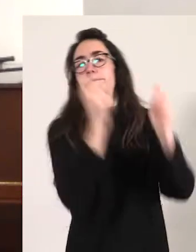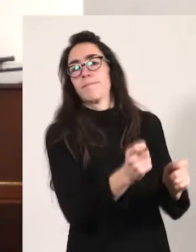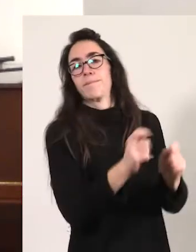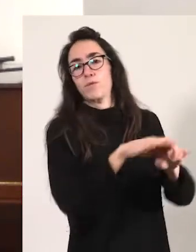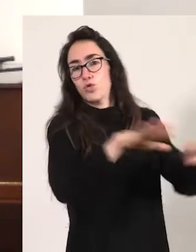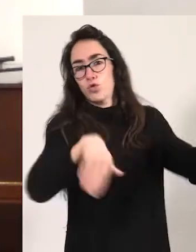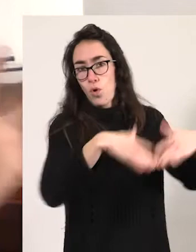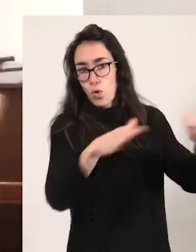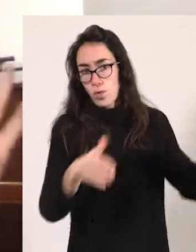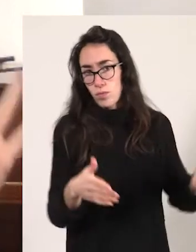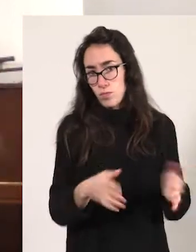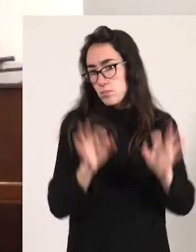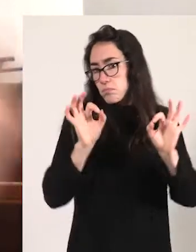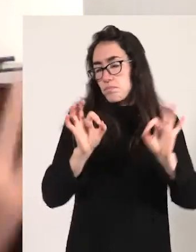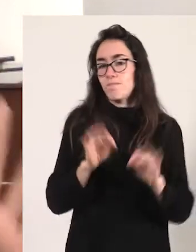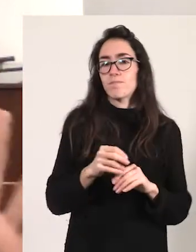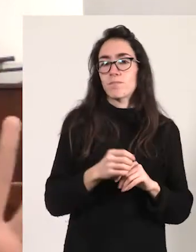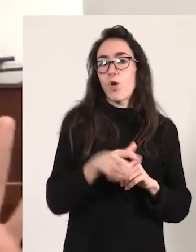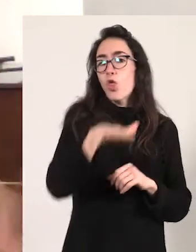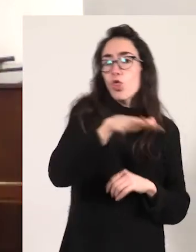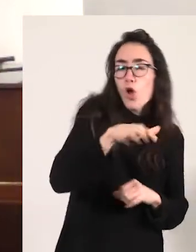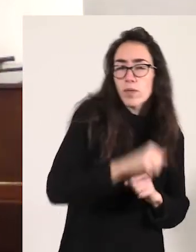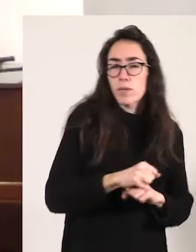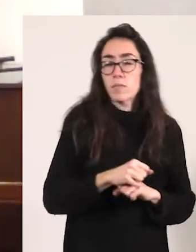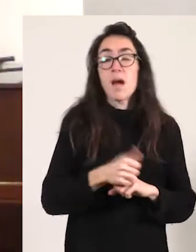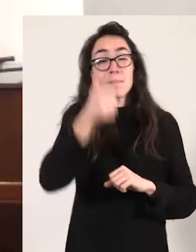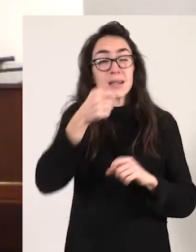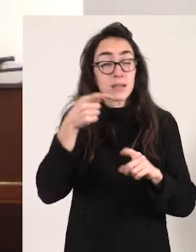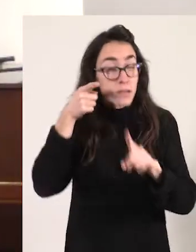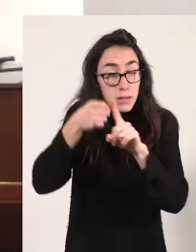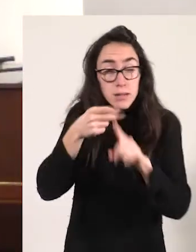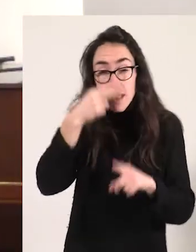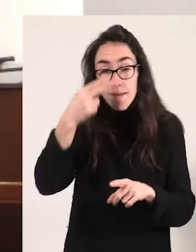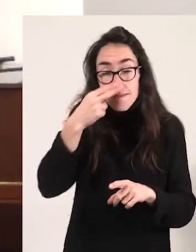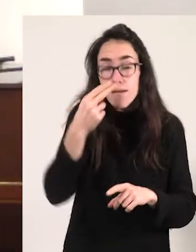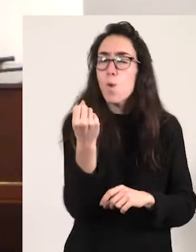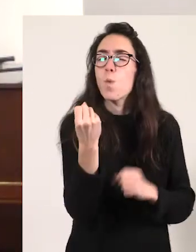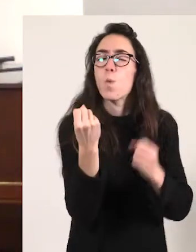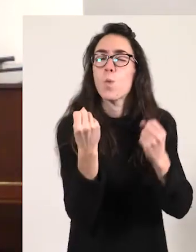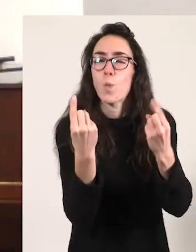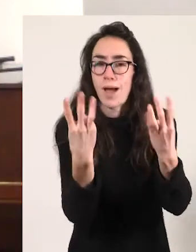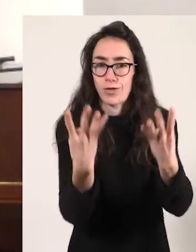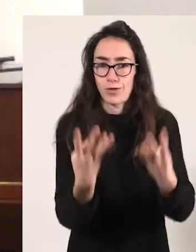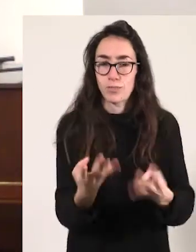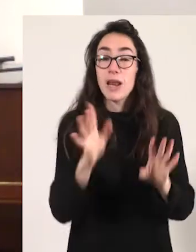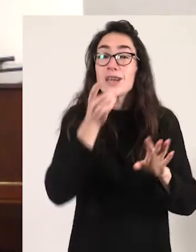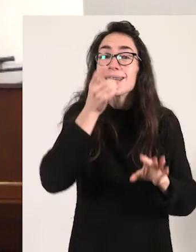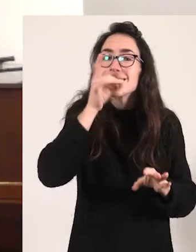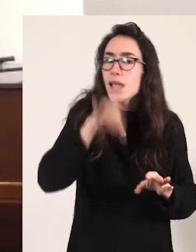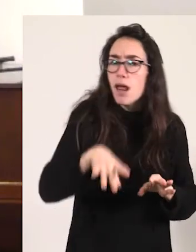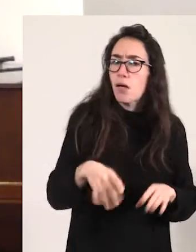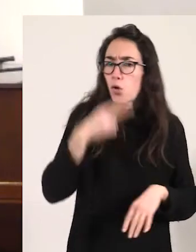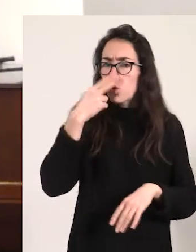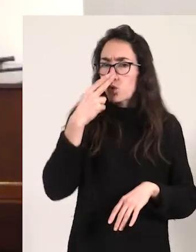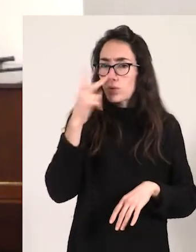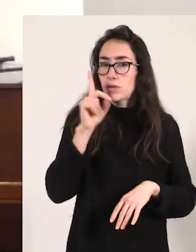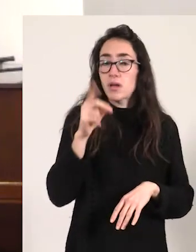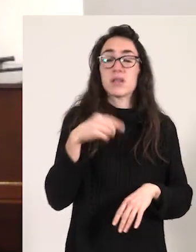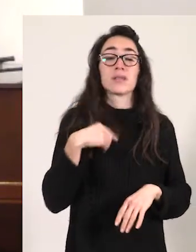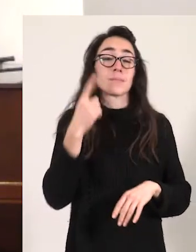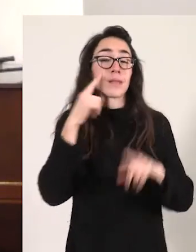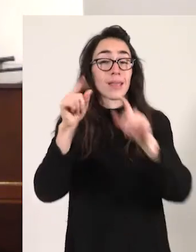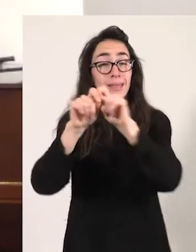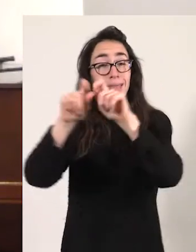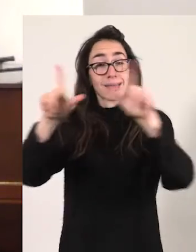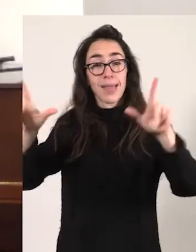¿no? Entonces ya está, ese es el de dónde y el cuántos. Interesa mucho más el cuántos que el quiénes. Si te fijas en las